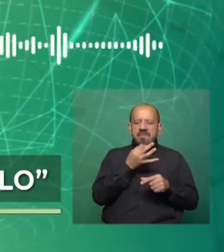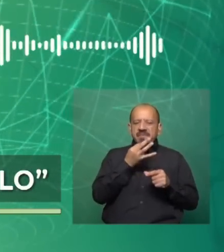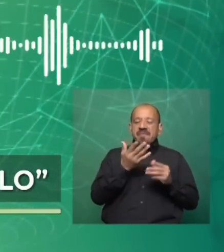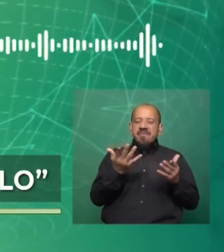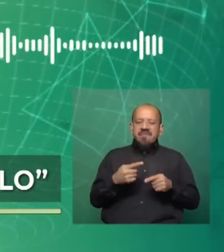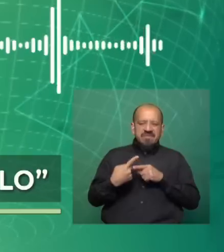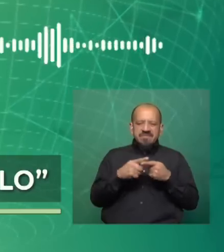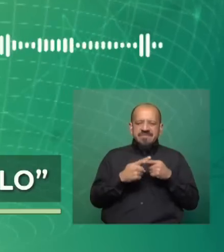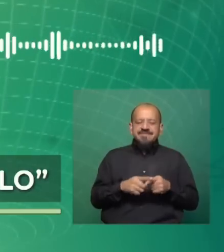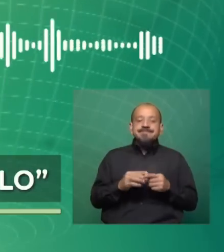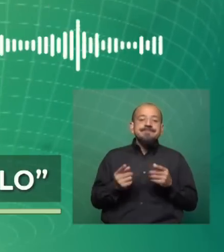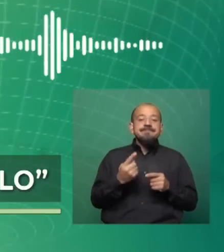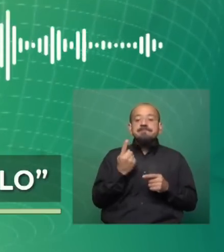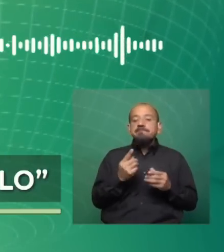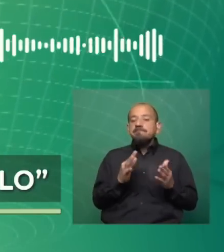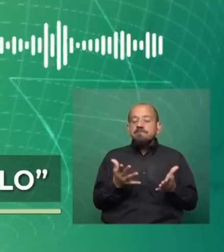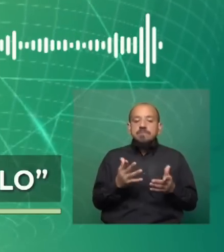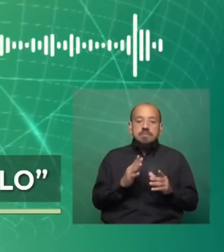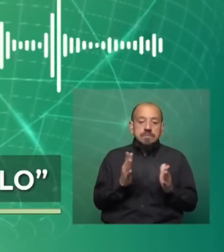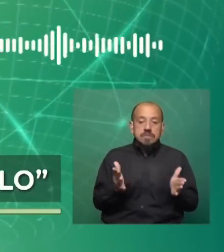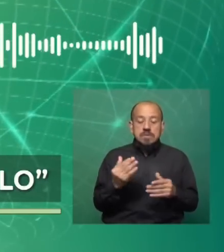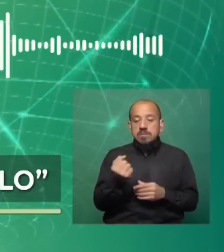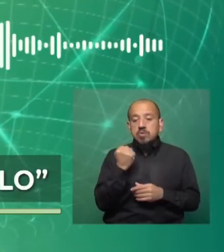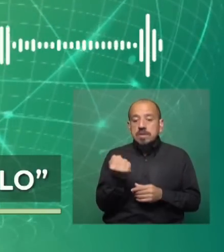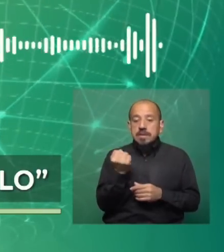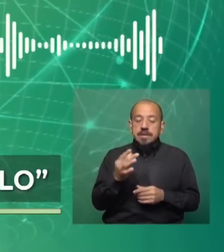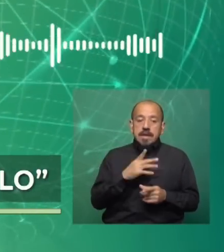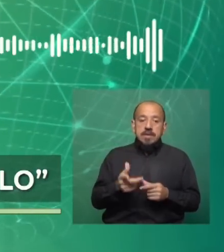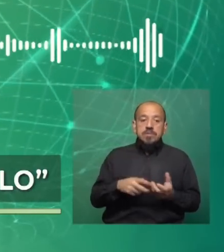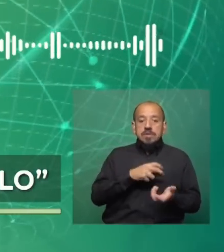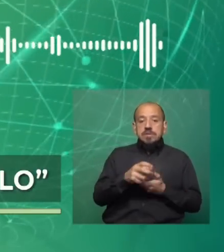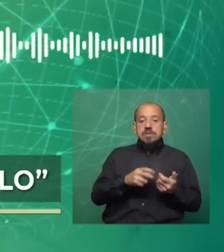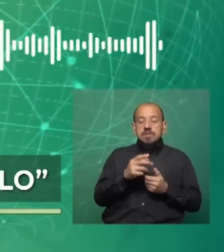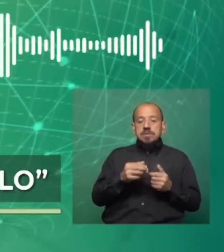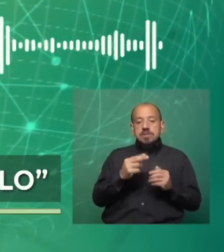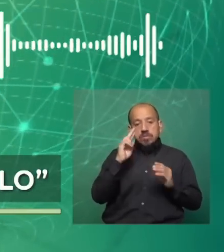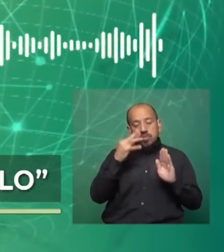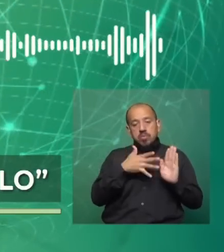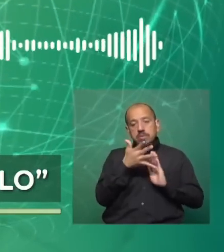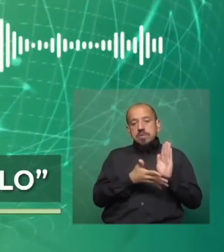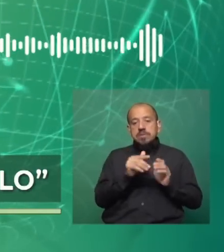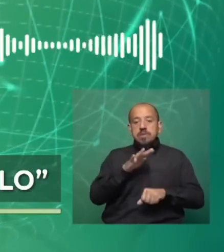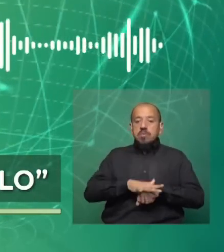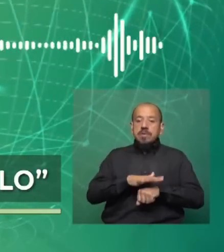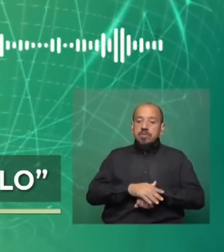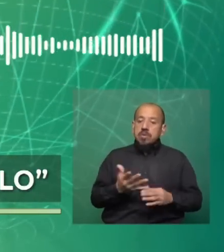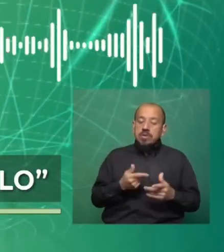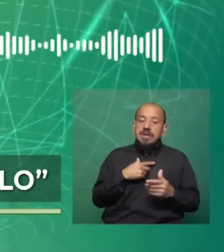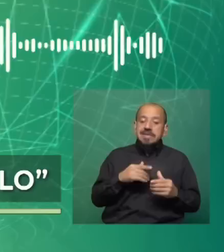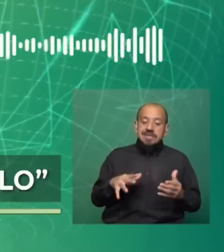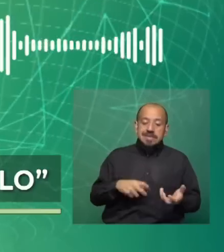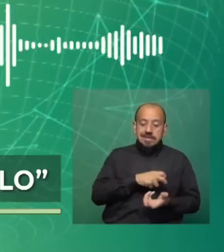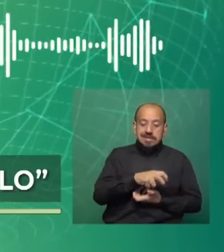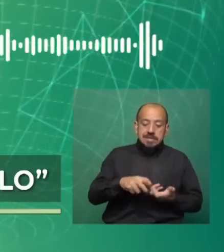función de discutir la primer vertiente no mirar lo más importante que es lo que le está pasando a la mente ahora porque la crisis es grande